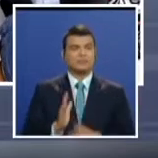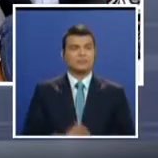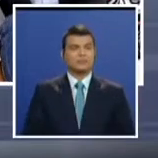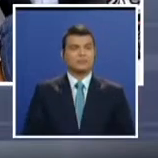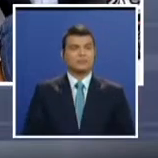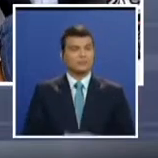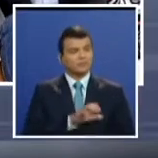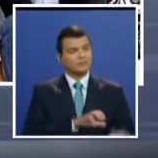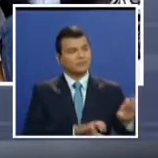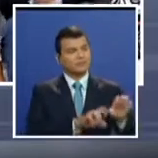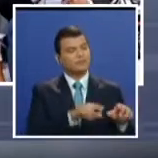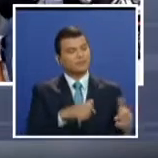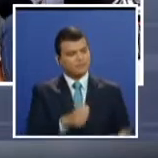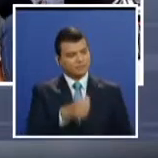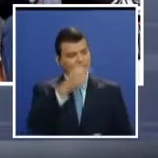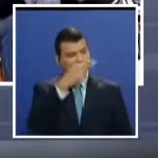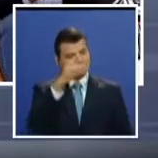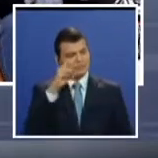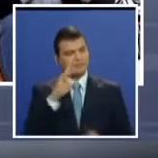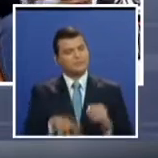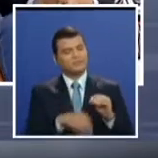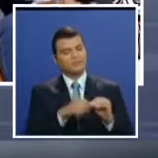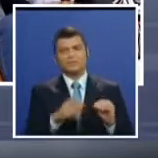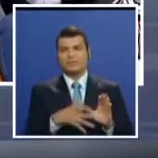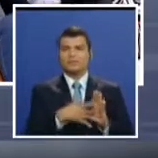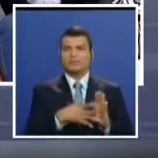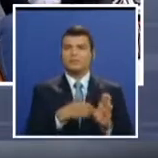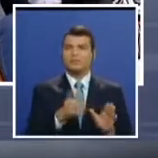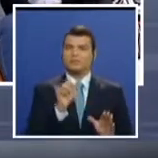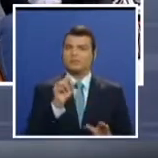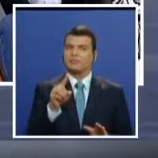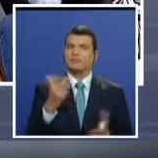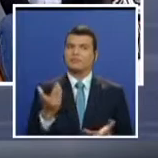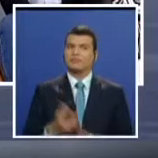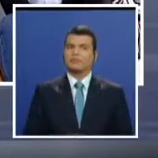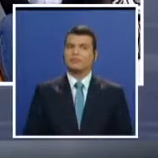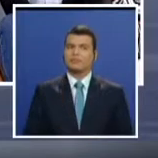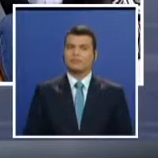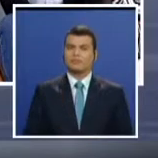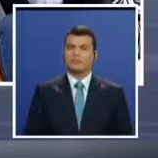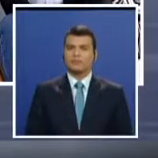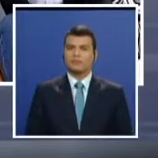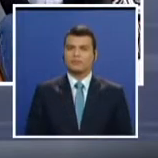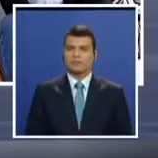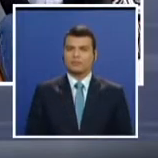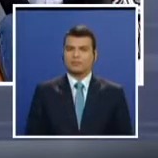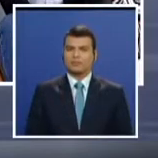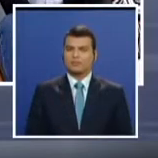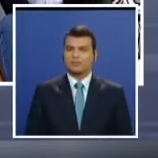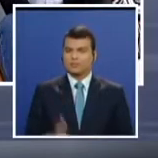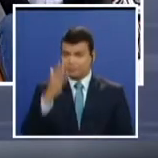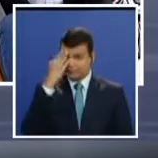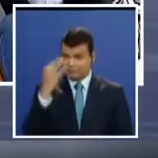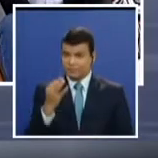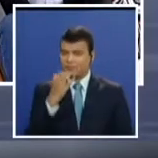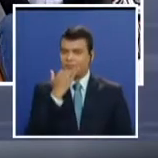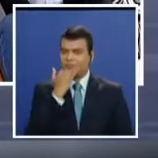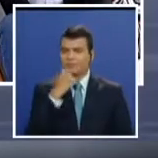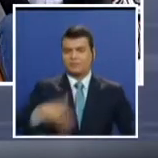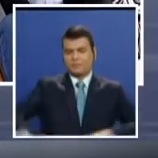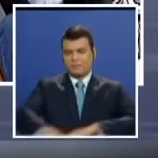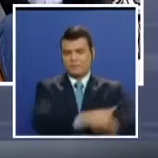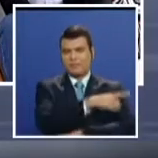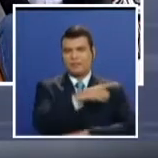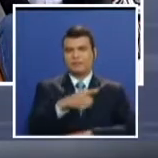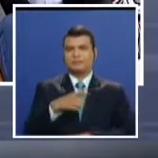defienda nos economía hd necesita también un argumento usted sabía que frente al tránsito ustedes sabían por ejemplo qué pasa cuando en las carreteras